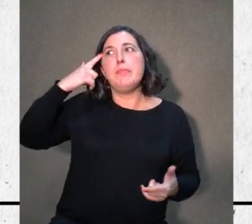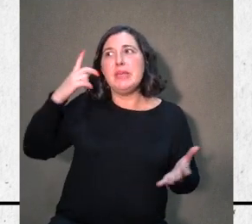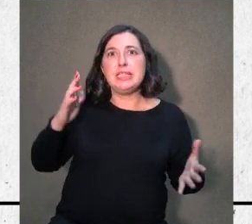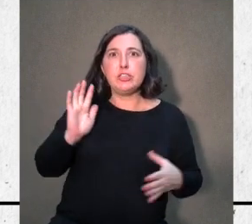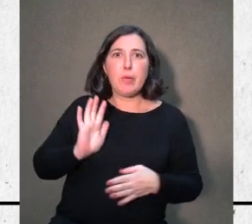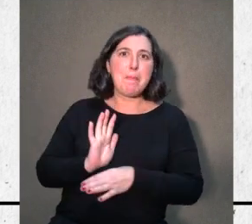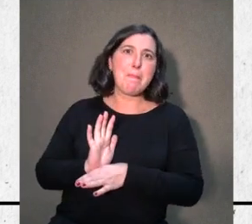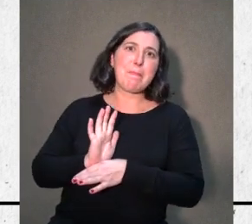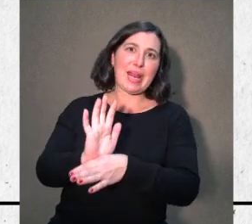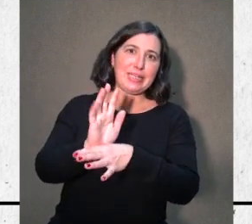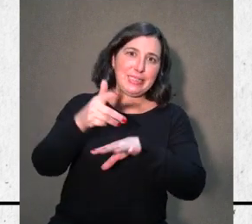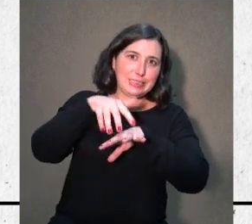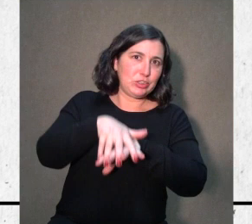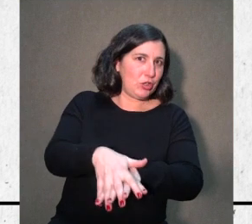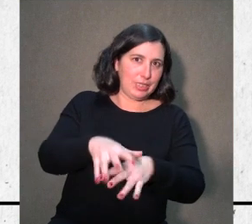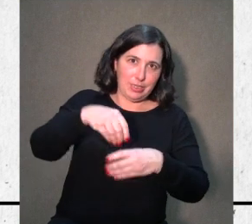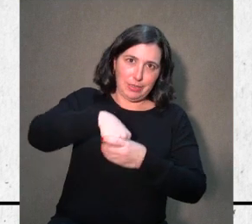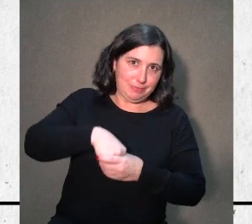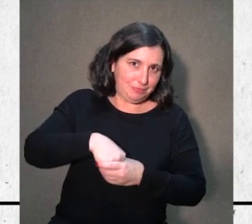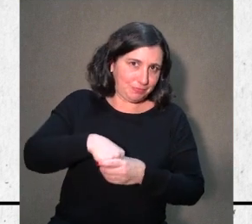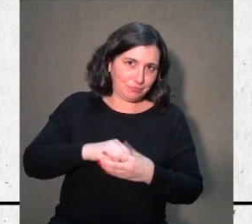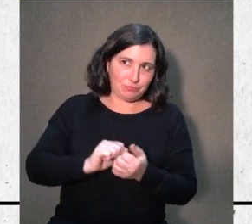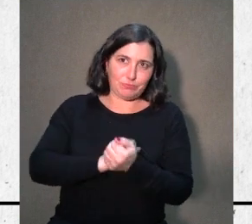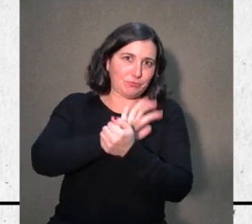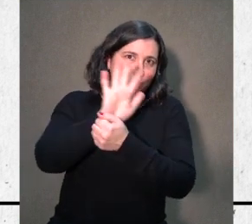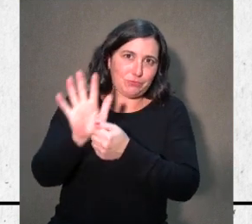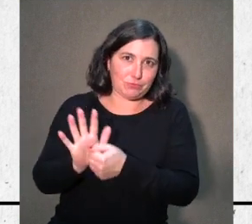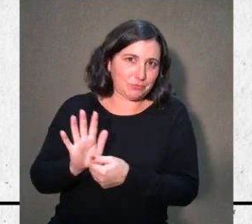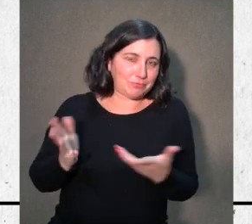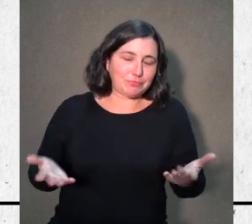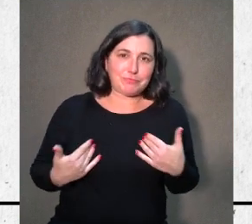el sentido de pertenencia que tengo con el sistema es muy grande.